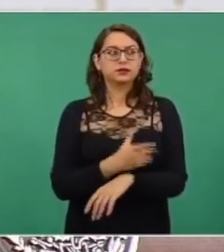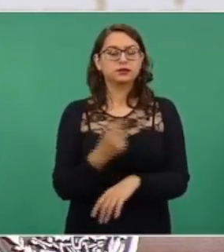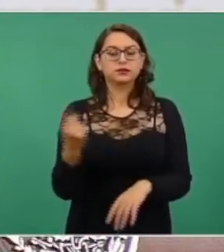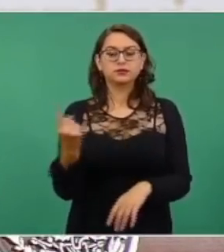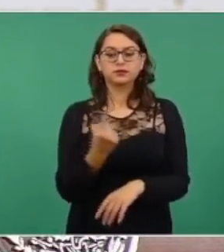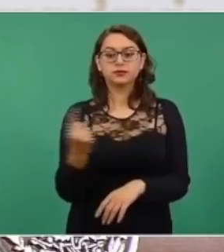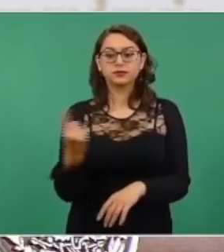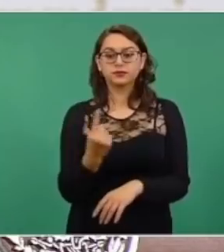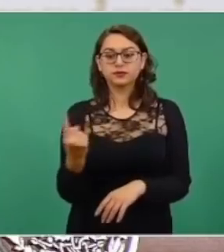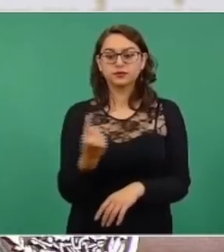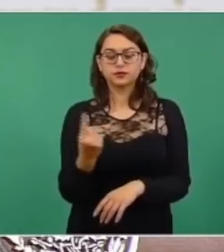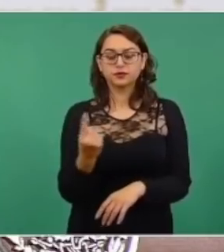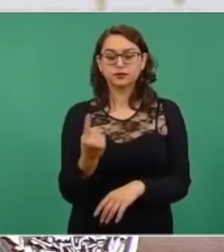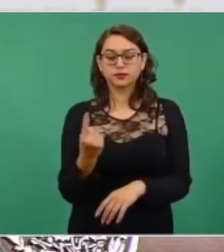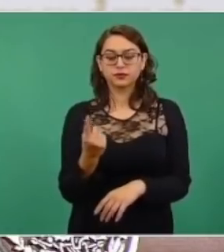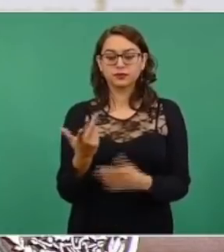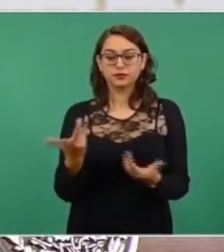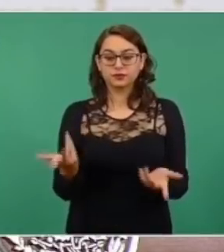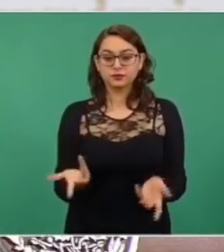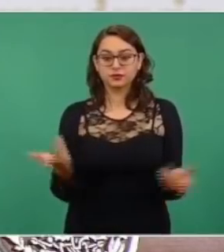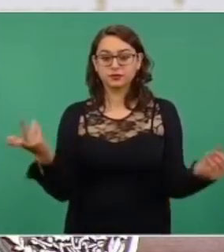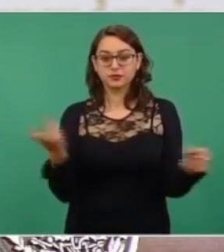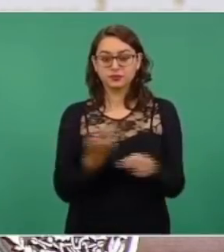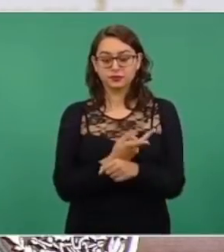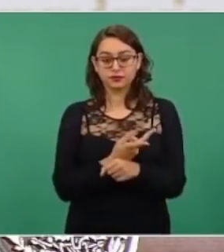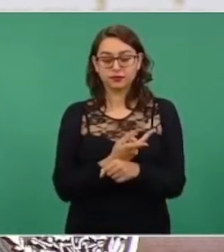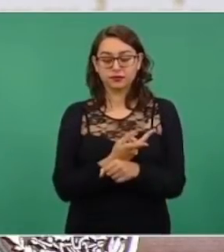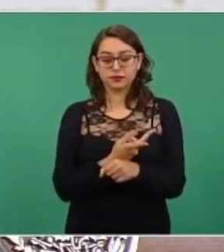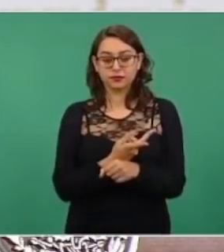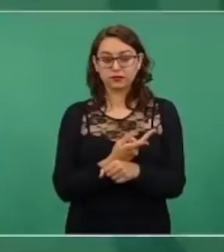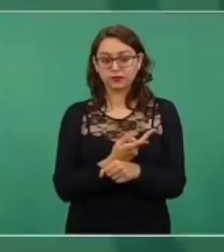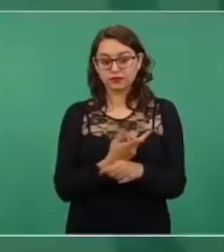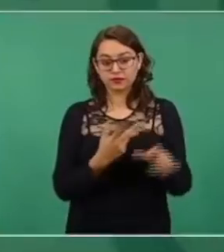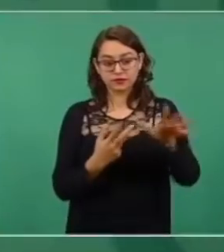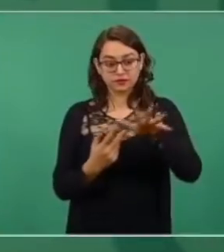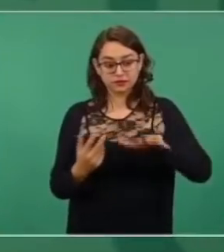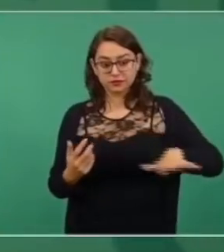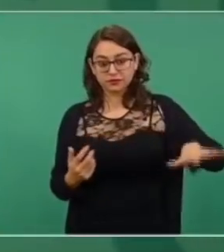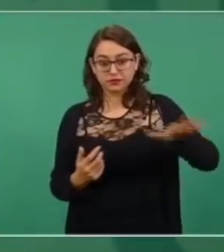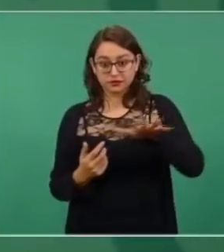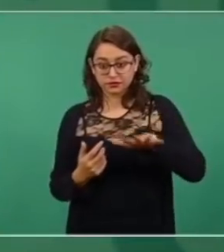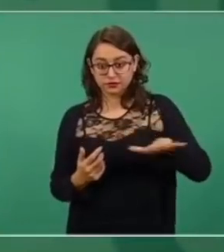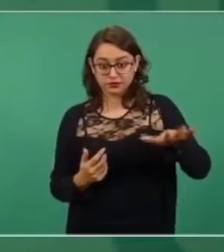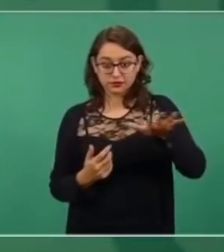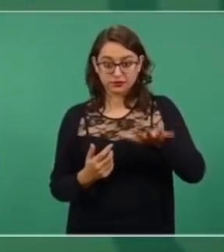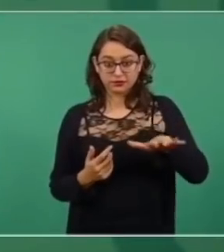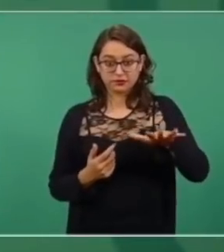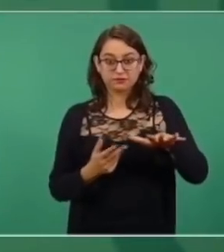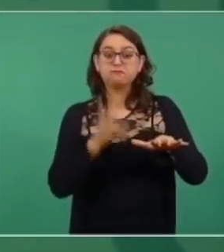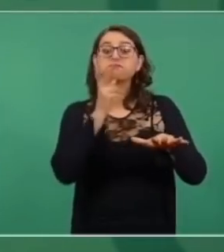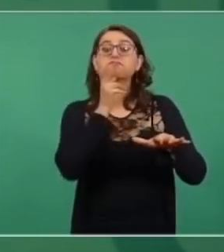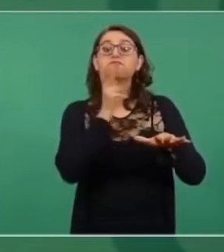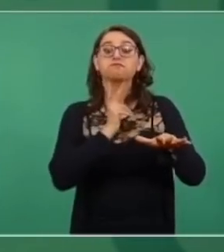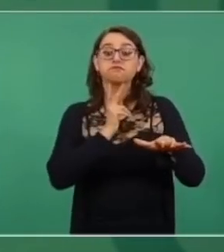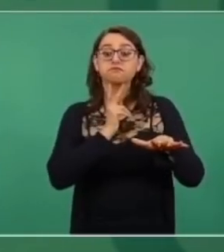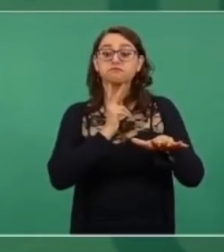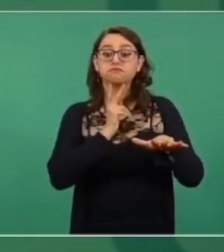porque los yacimientos de toda esa región fueron